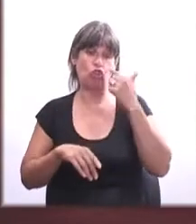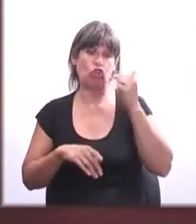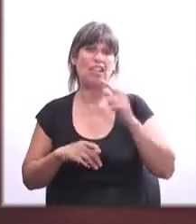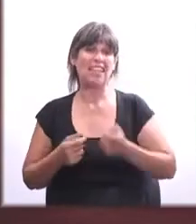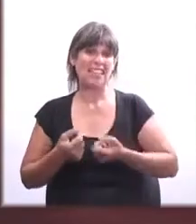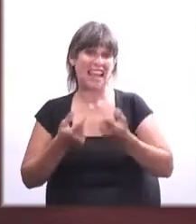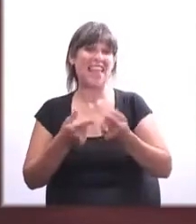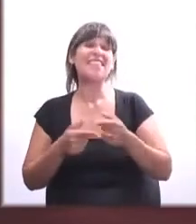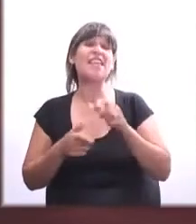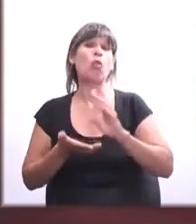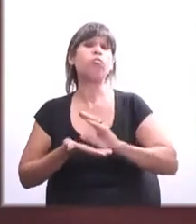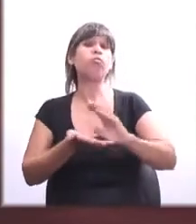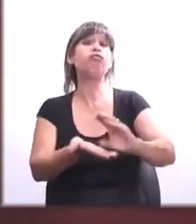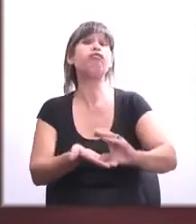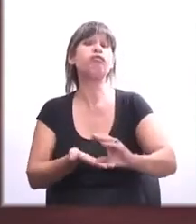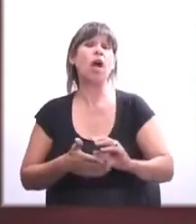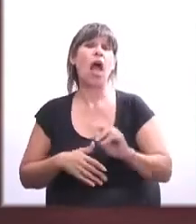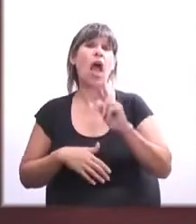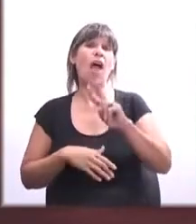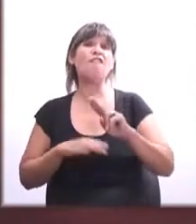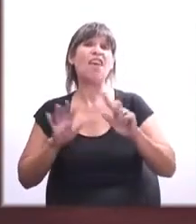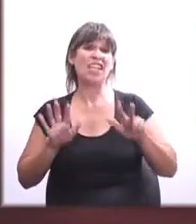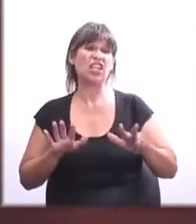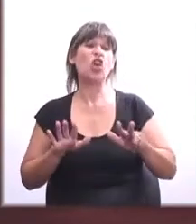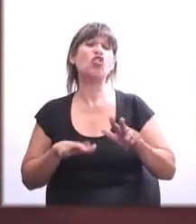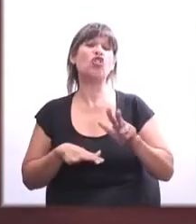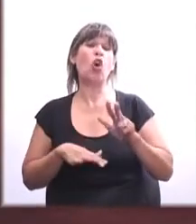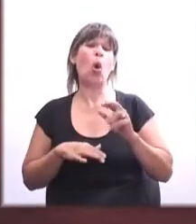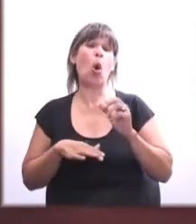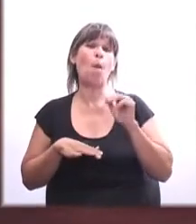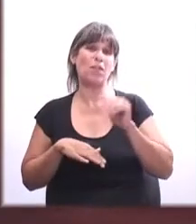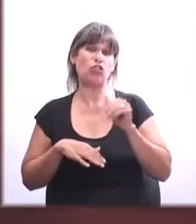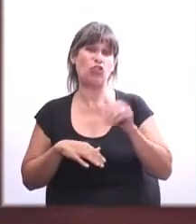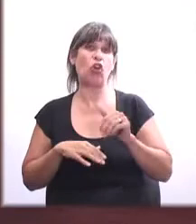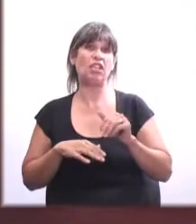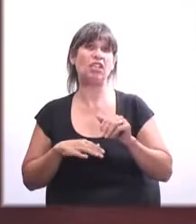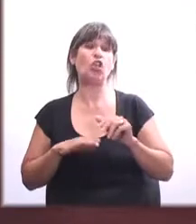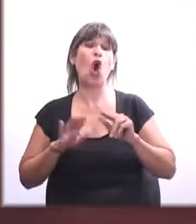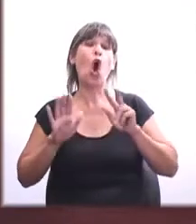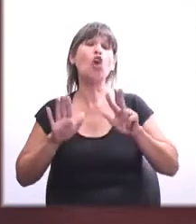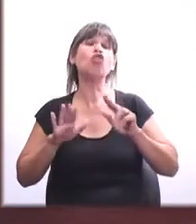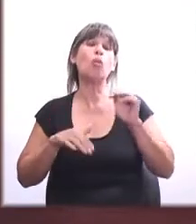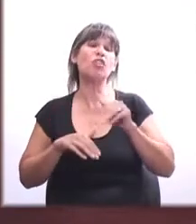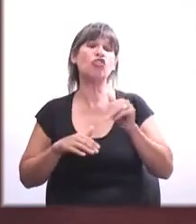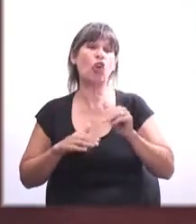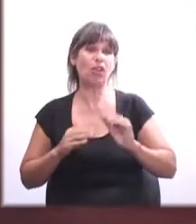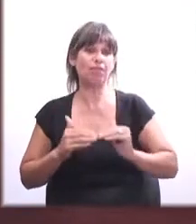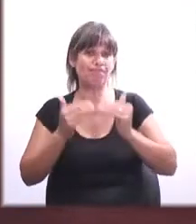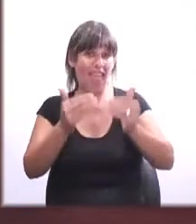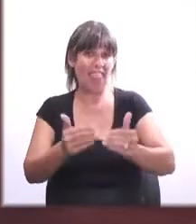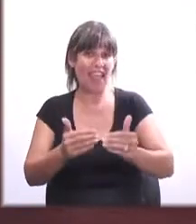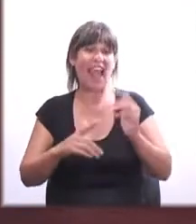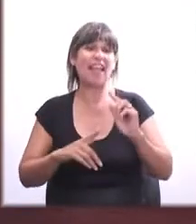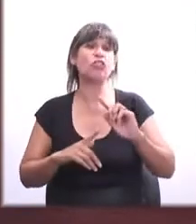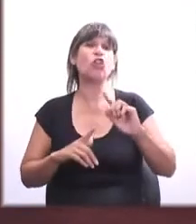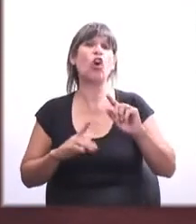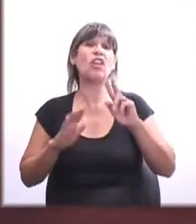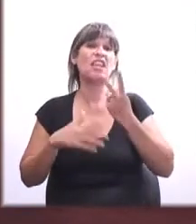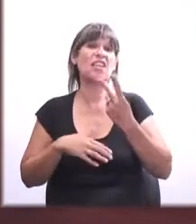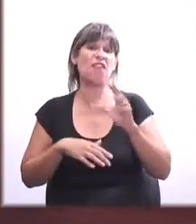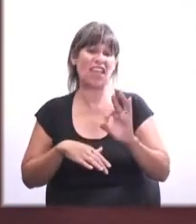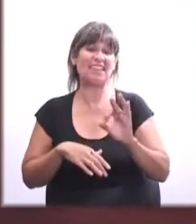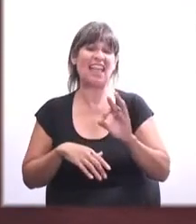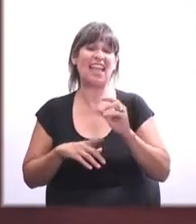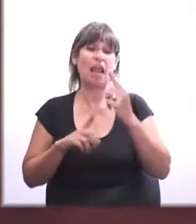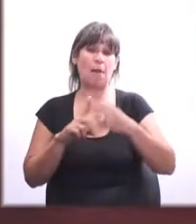se le dieron 28 millones. 8 de adelanto y 20 en diciembre. Hay una realidad que el contralor